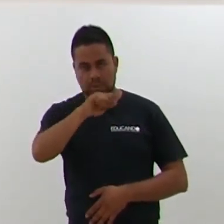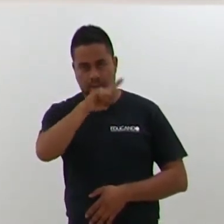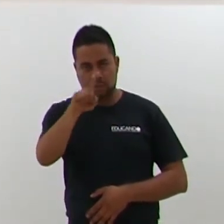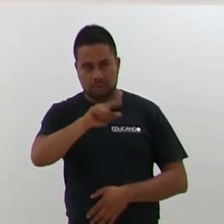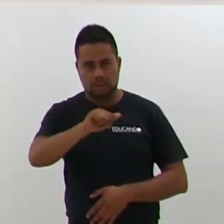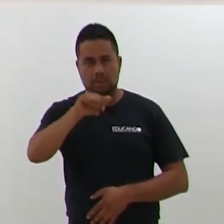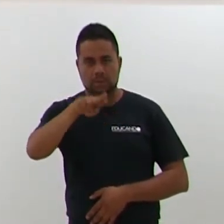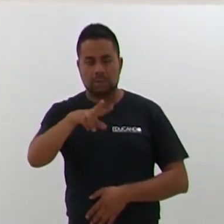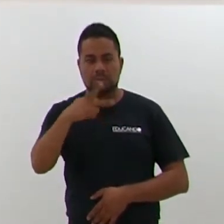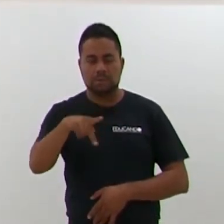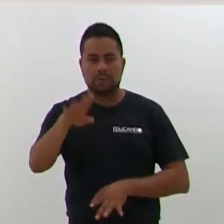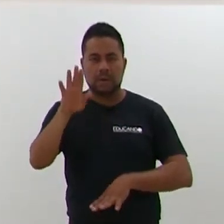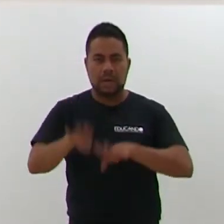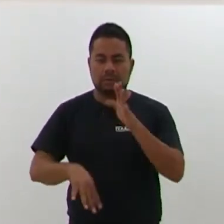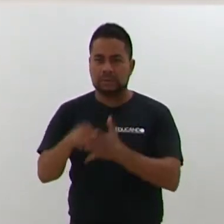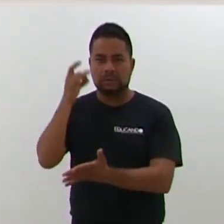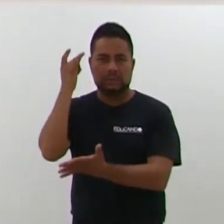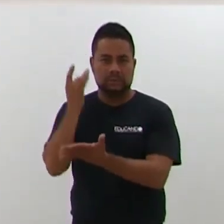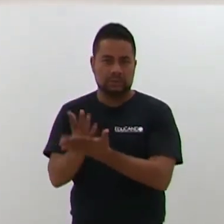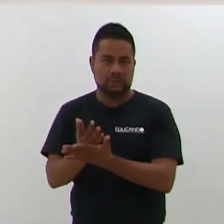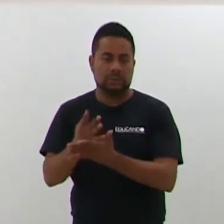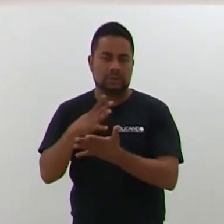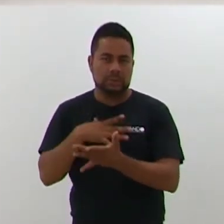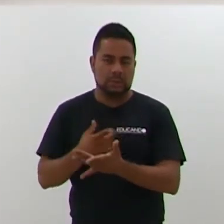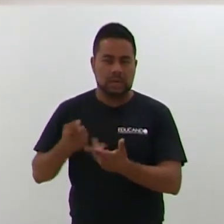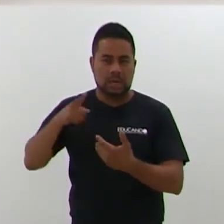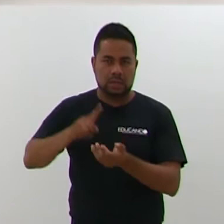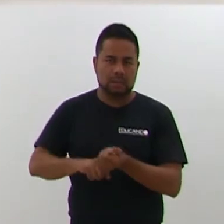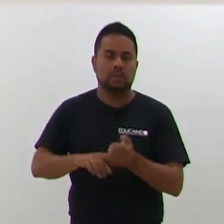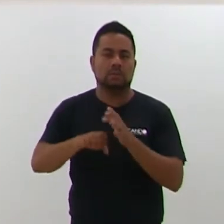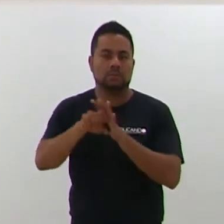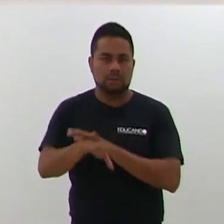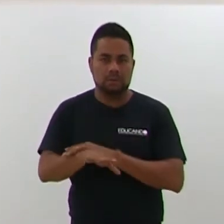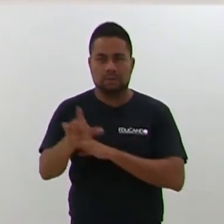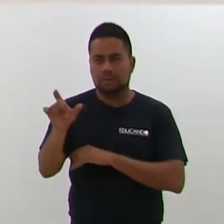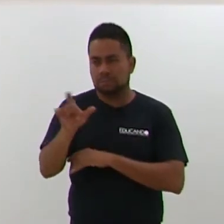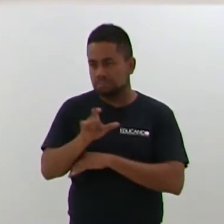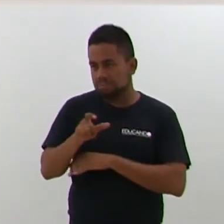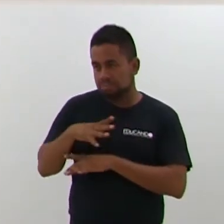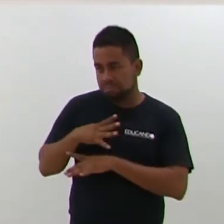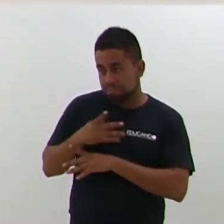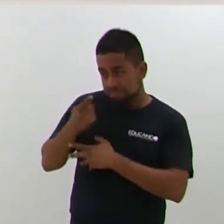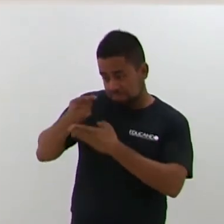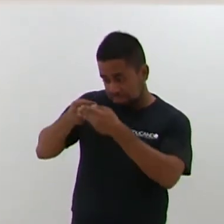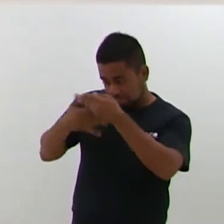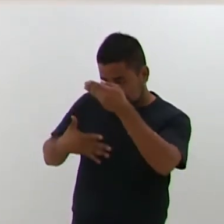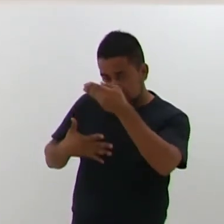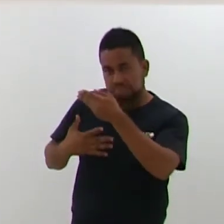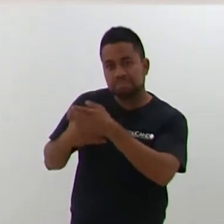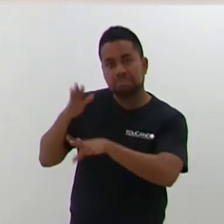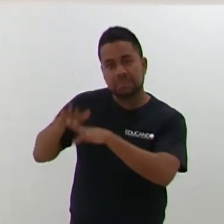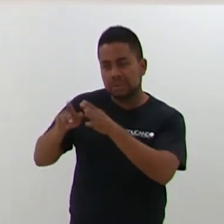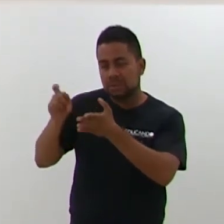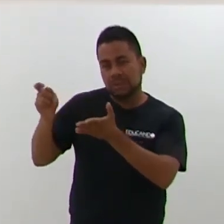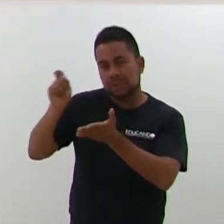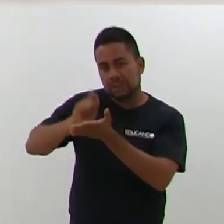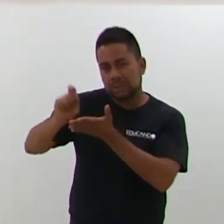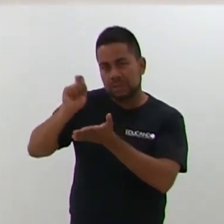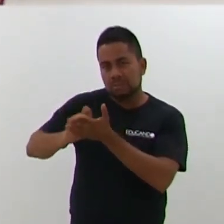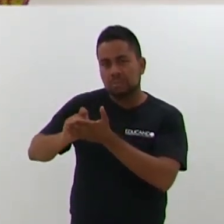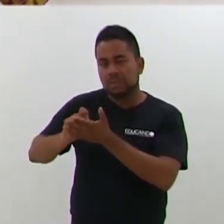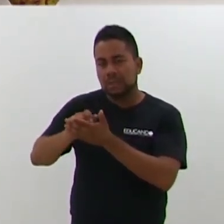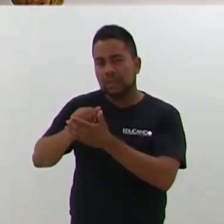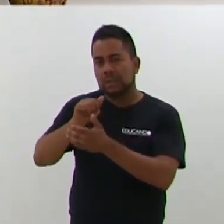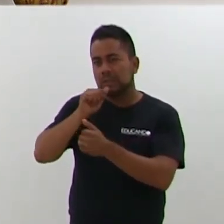unas excepciones? Aquí dentro de estas hay unas excepciones. ¿Saben ustedes qué es una